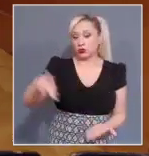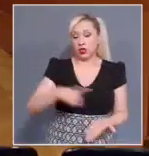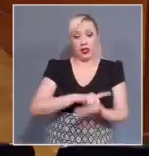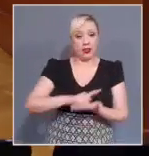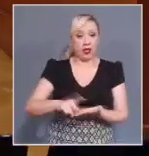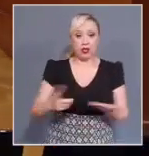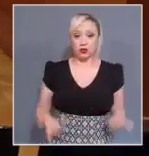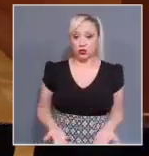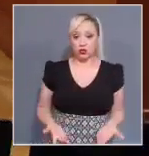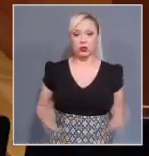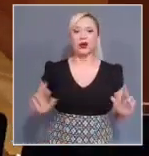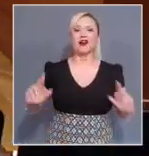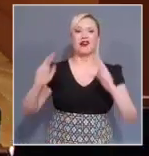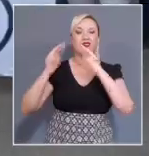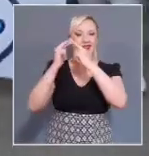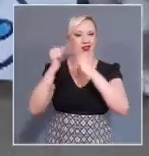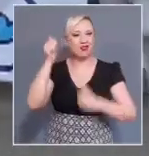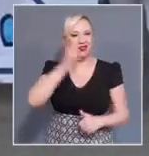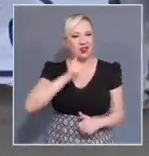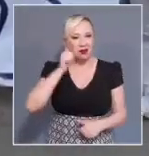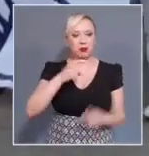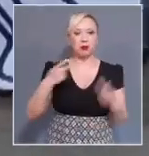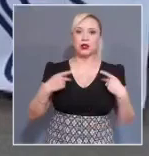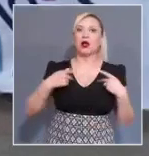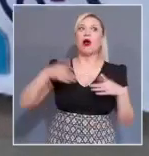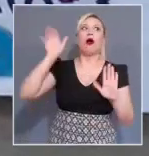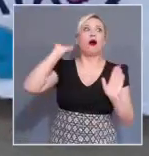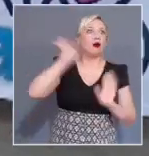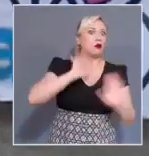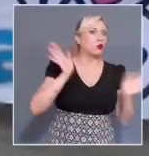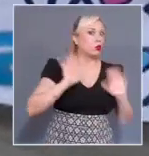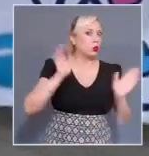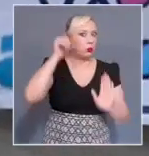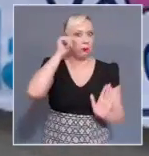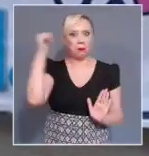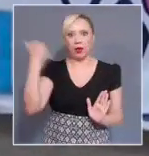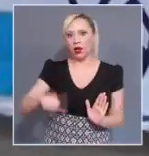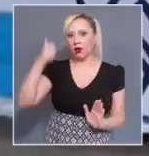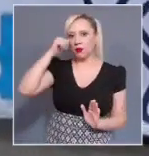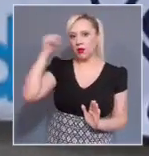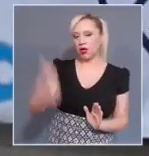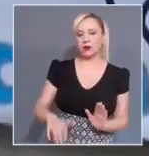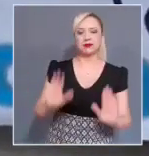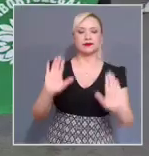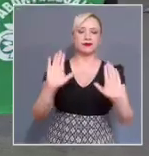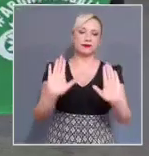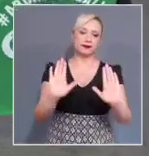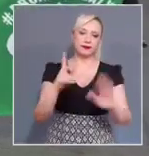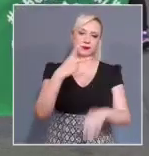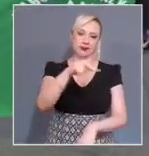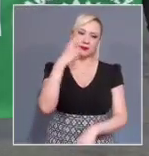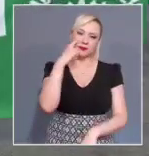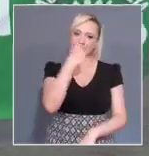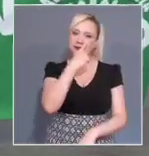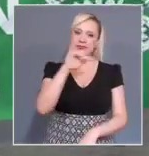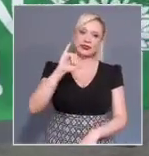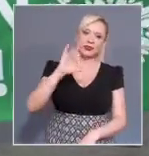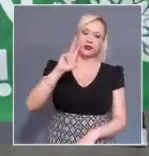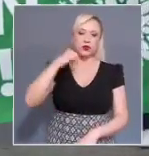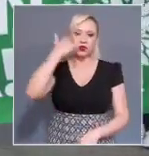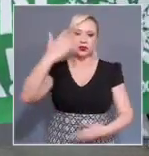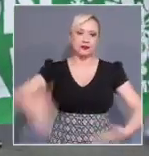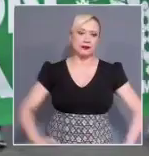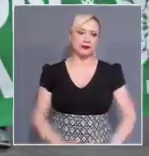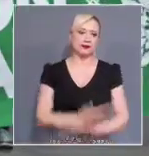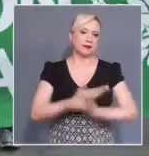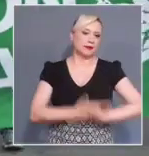religiosas en las que prevalecen estereotipos de género y enfoques de sexualidad y reproducción. Recordó que la penalización del aborto trastoca